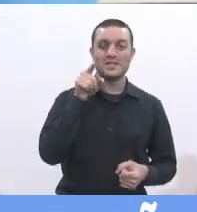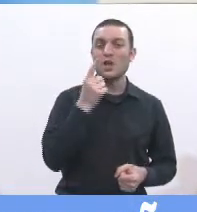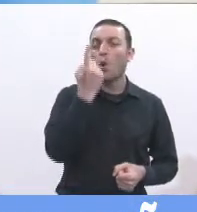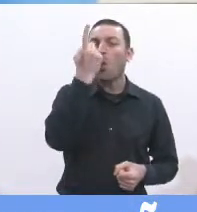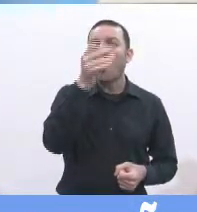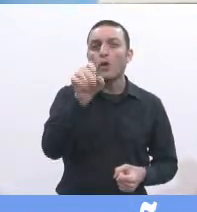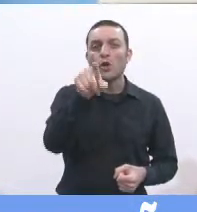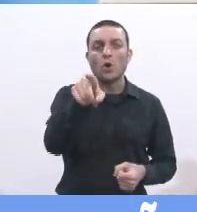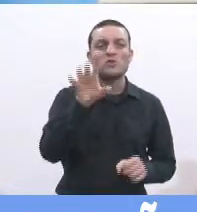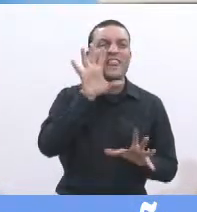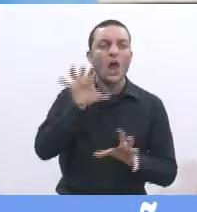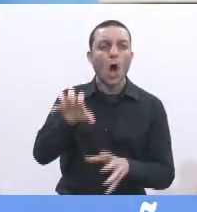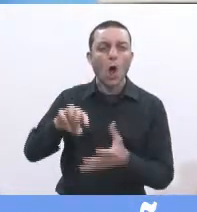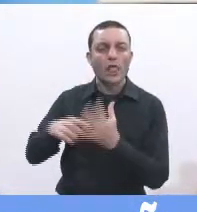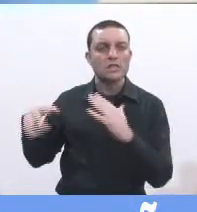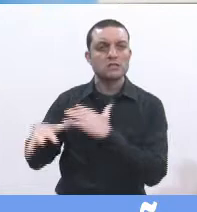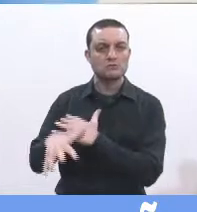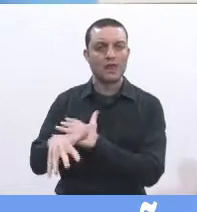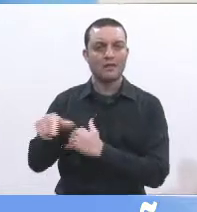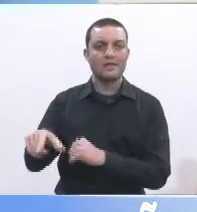razón para quitarle el presupuesto.